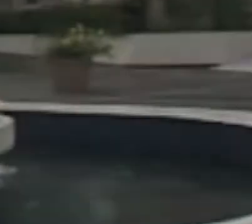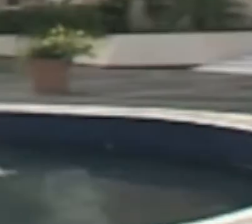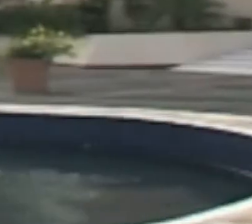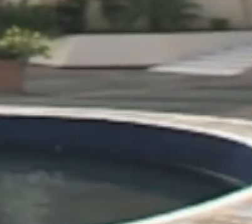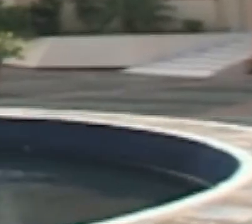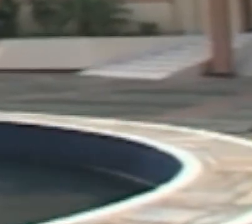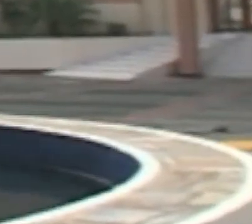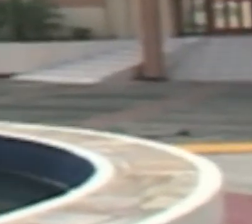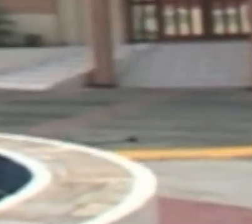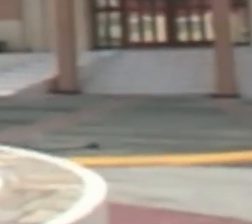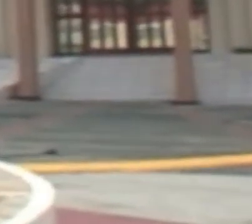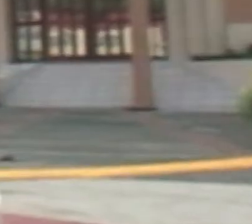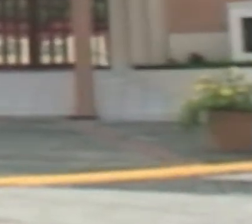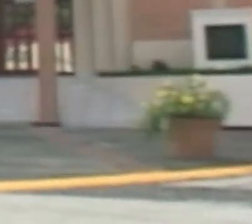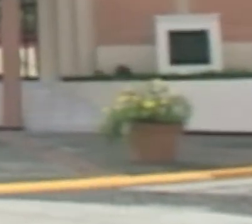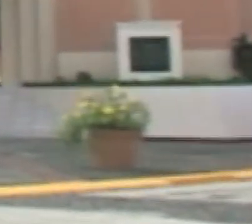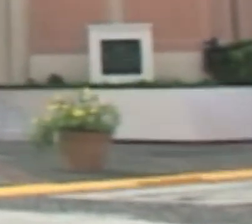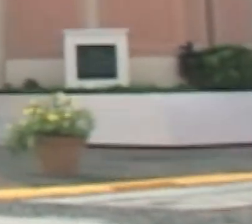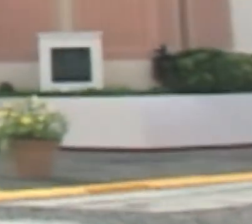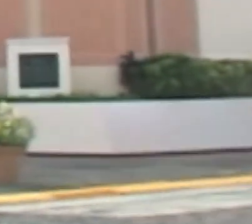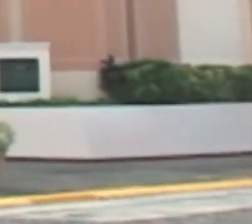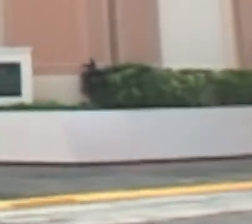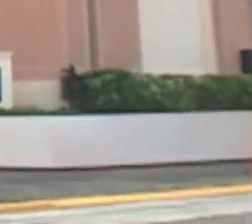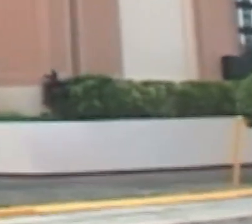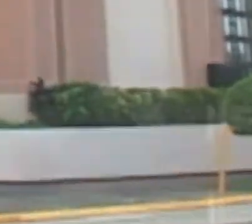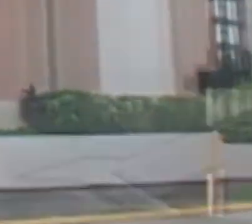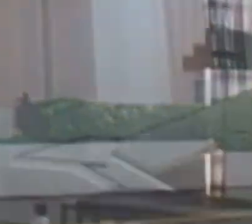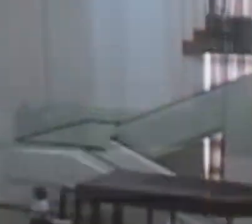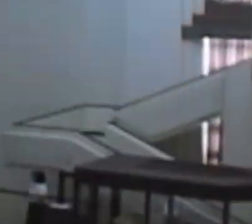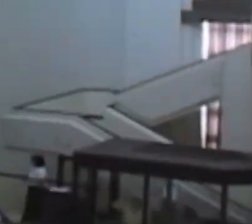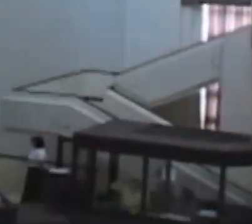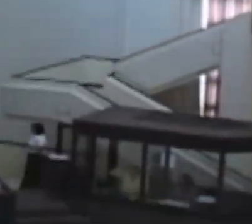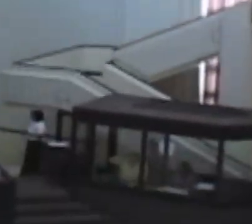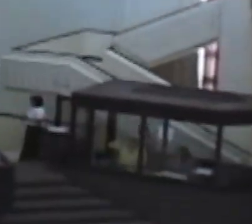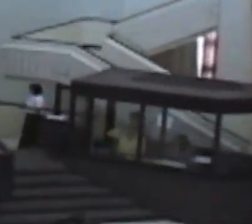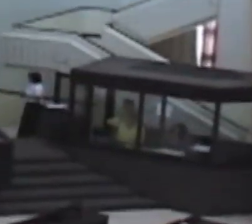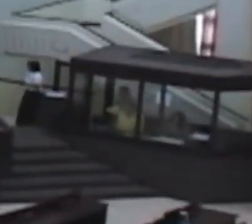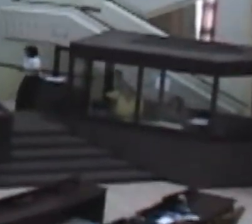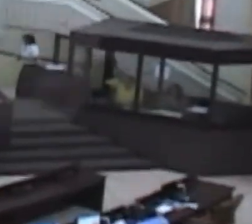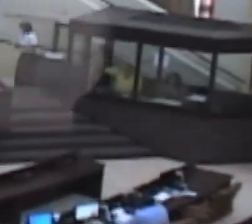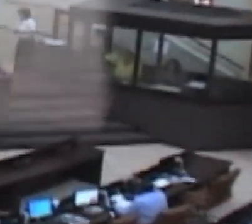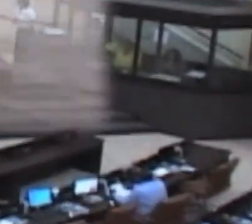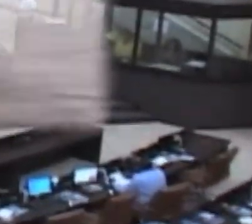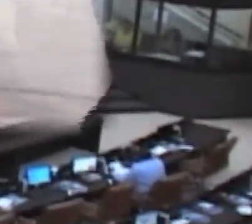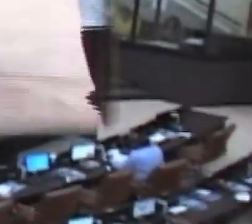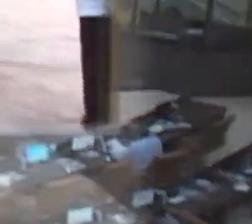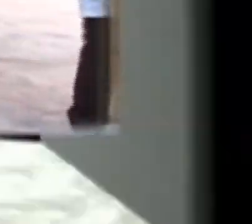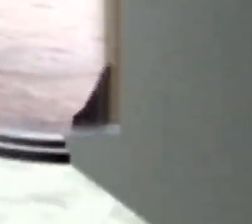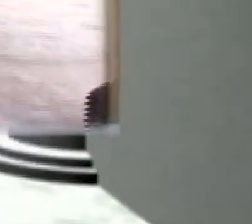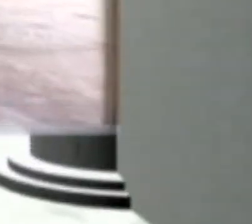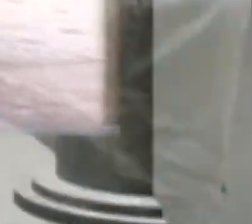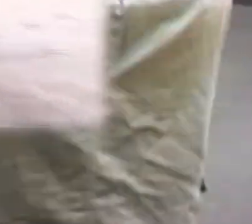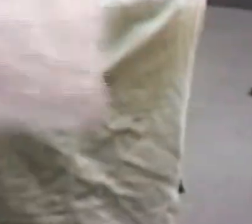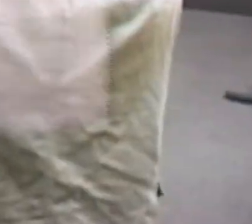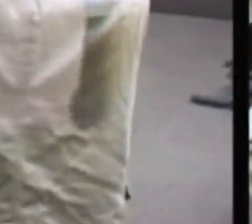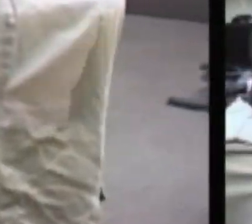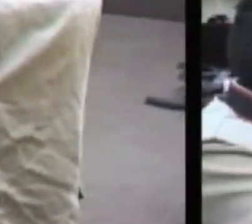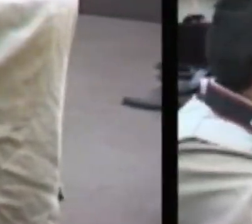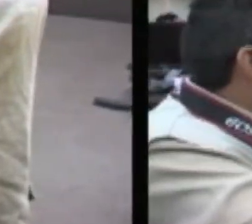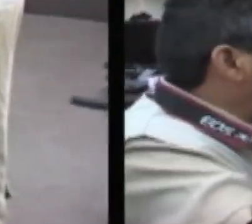biológica. La agroecología en ese sentido nos da mucha información para tener una producción más sana